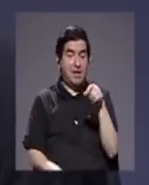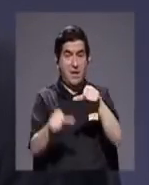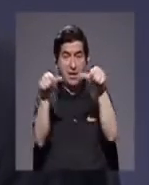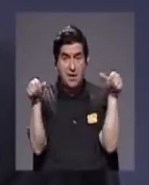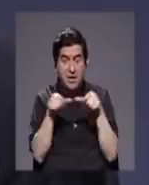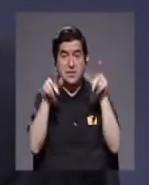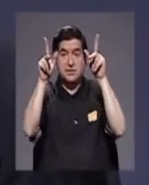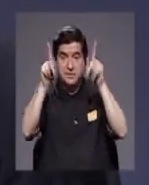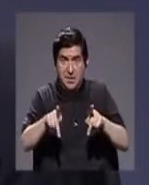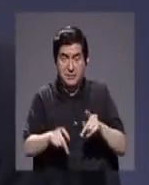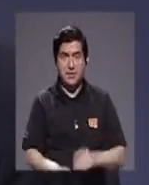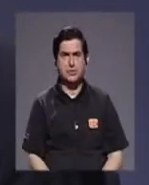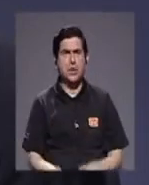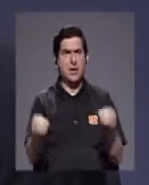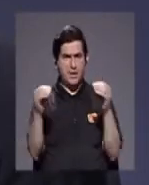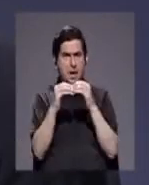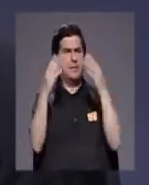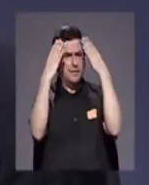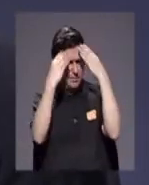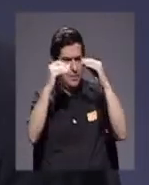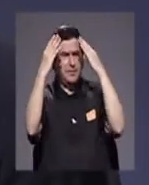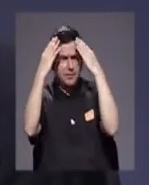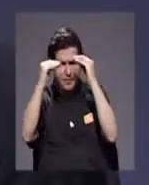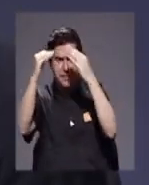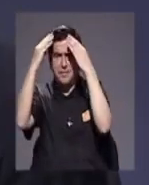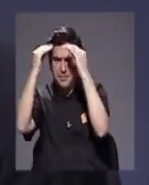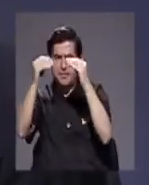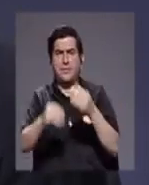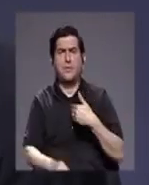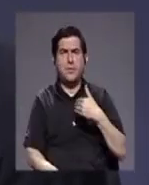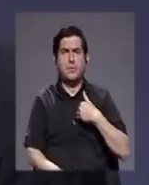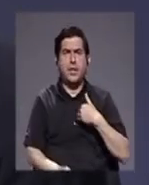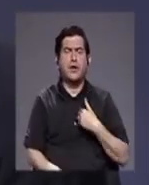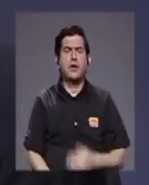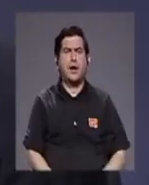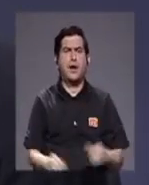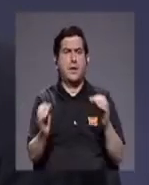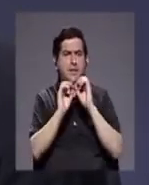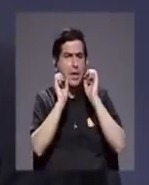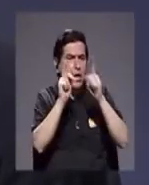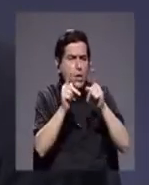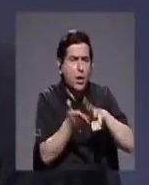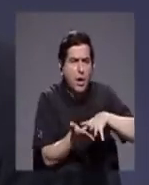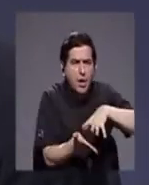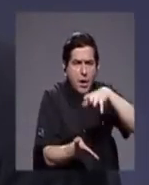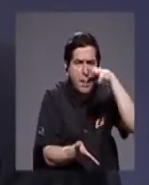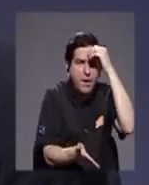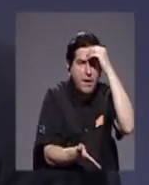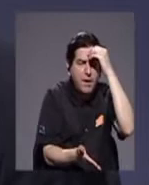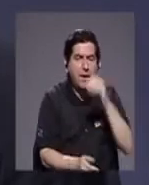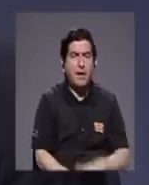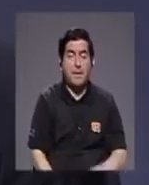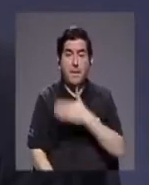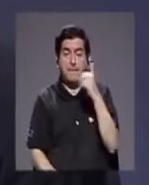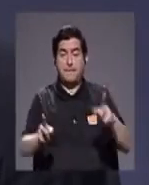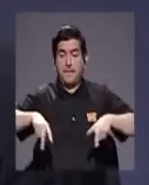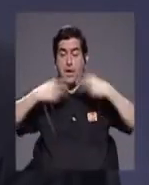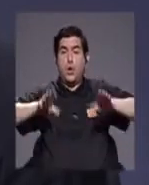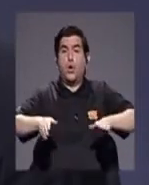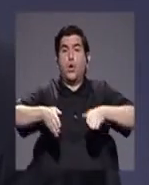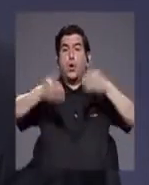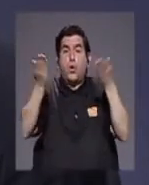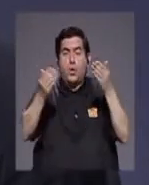los pacientes cada vez están más informados, cada vez tienen más oportunidad de aprender de cómo vivir mejor, y hay